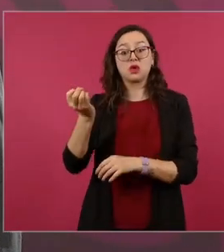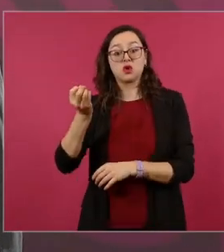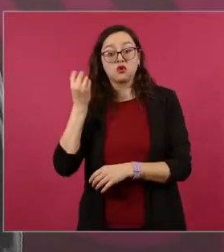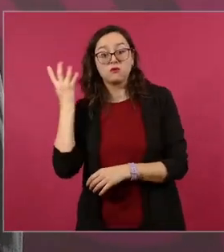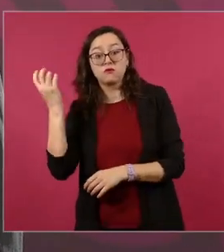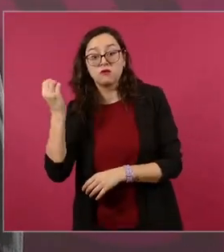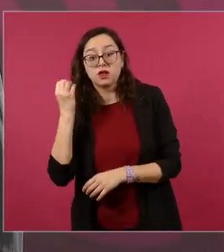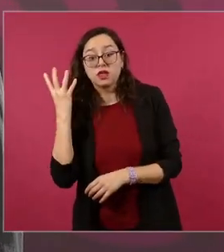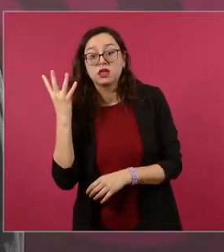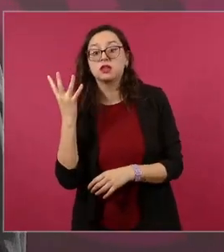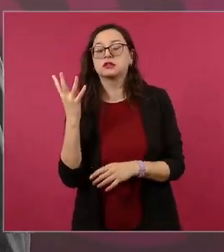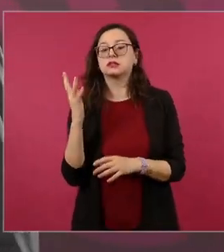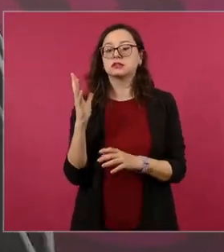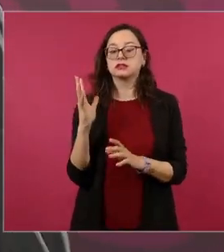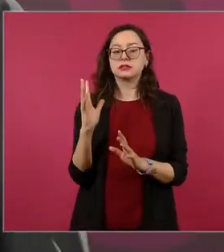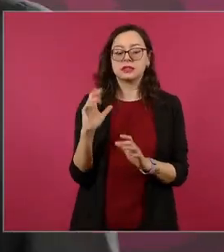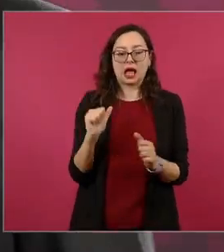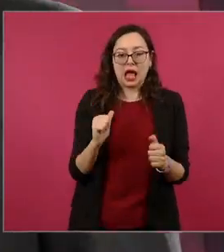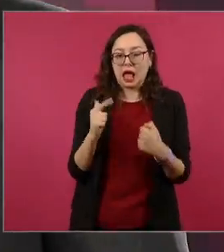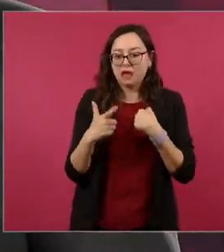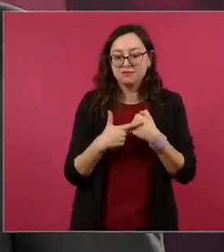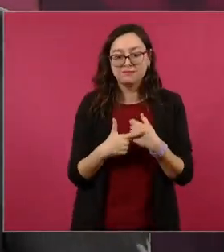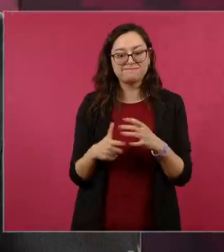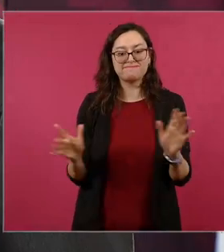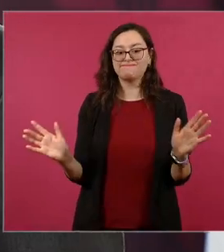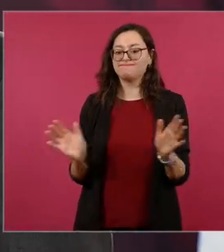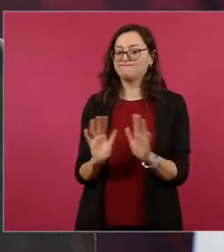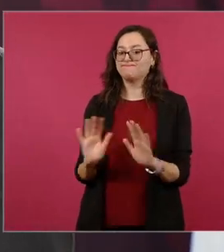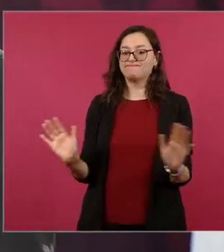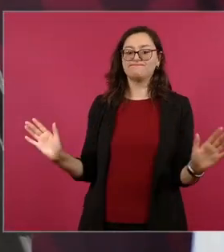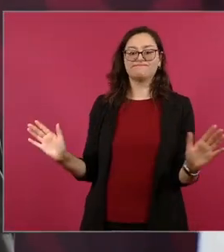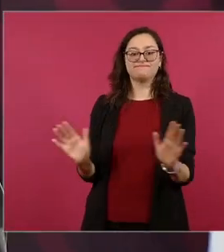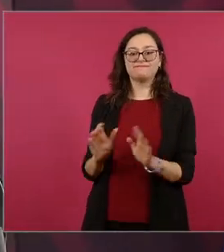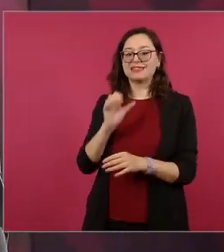no voy a asistir a ningún acto